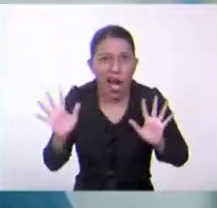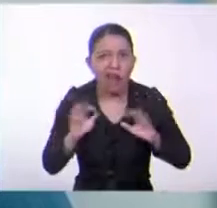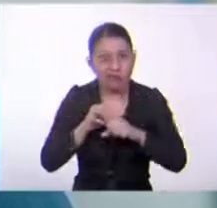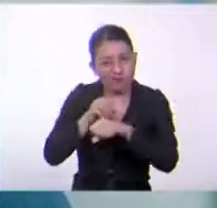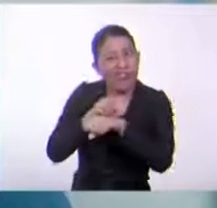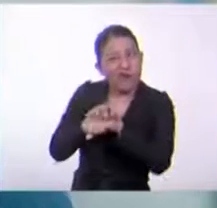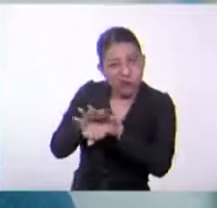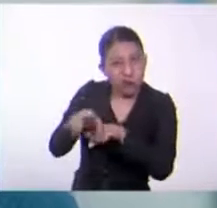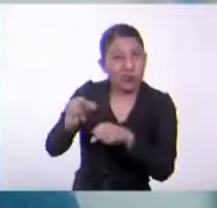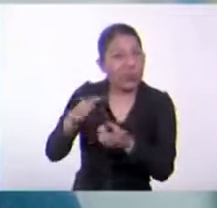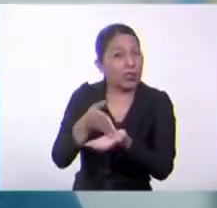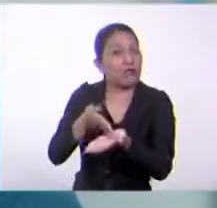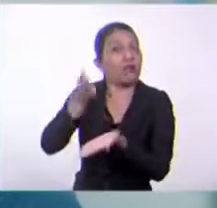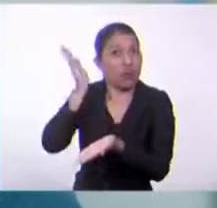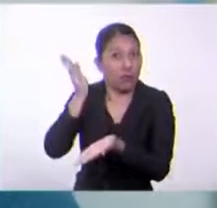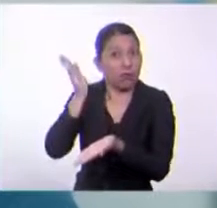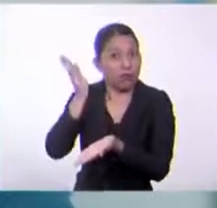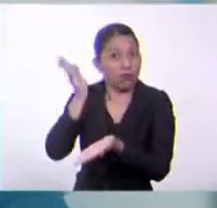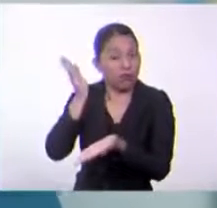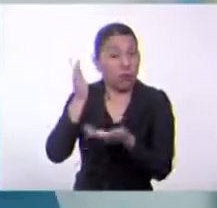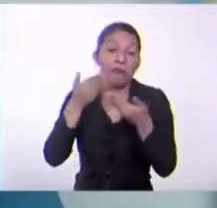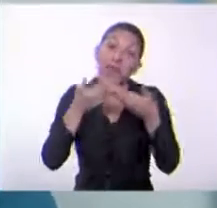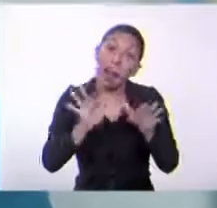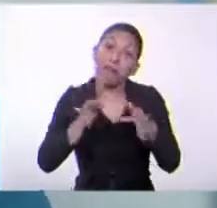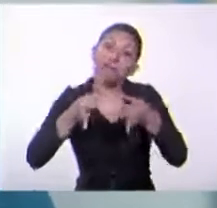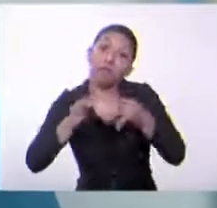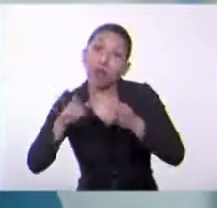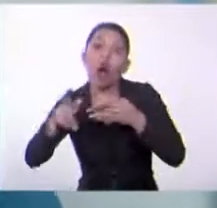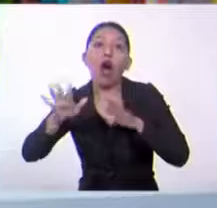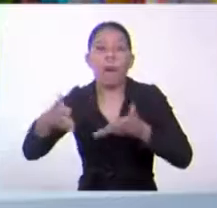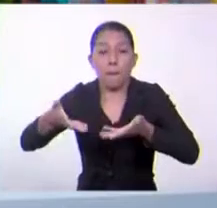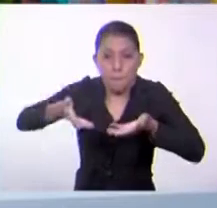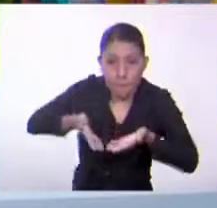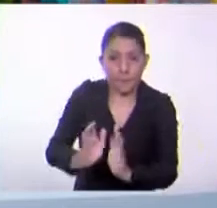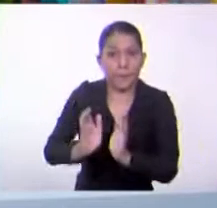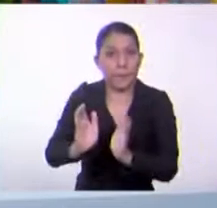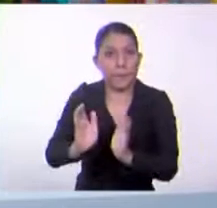que afectan en diferentes formas su reproducción.